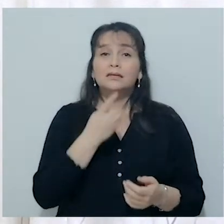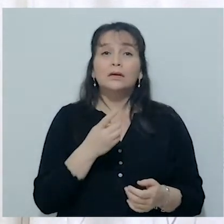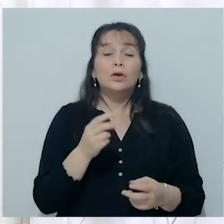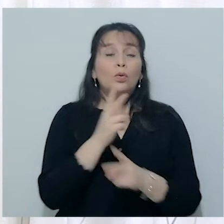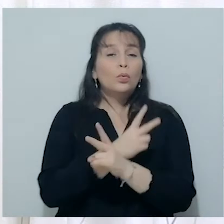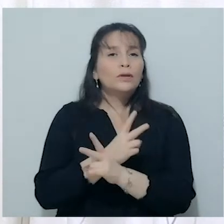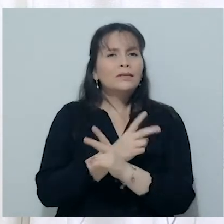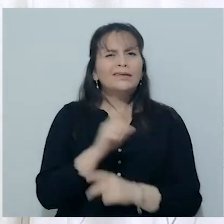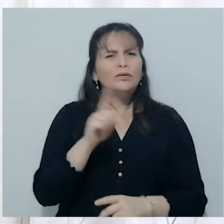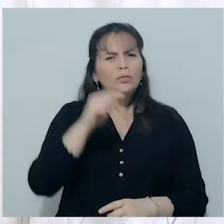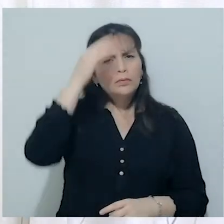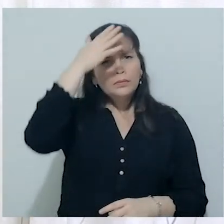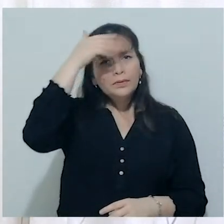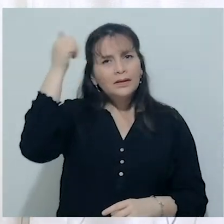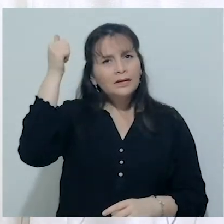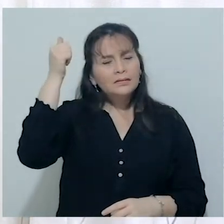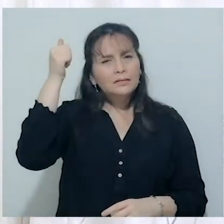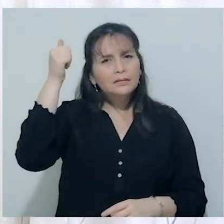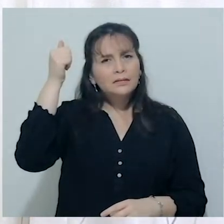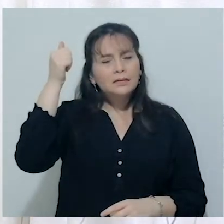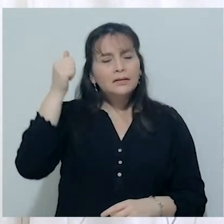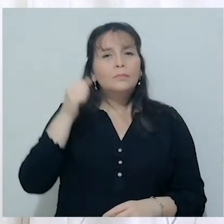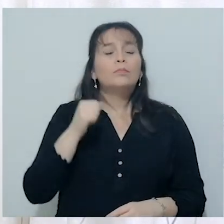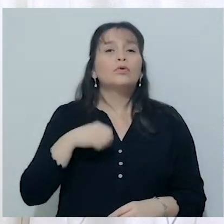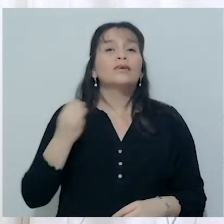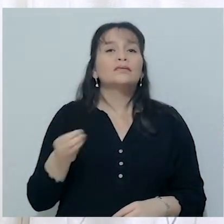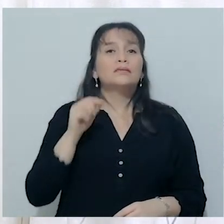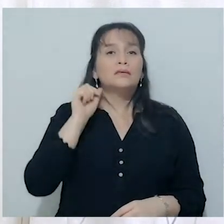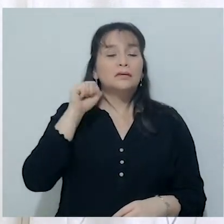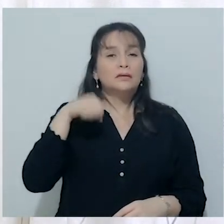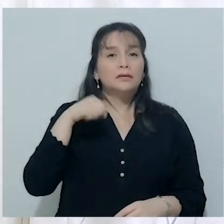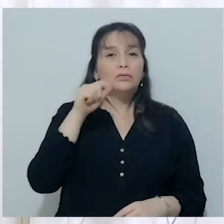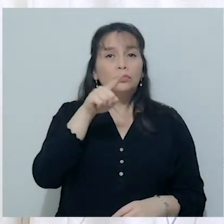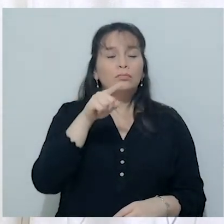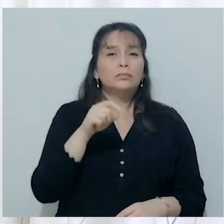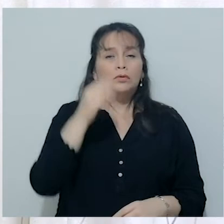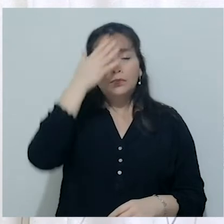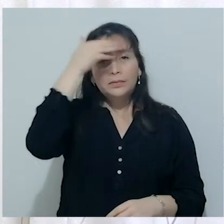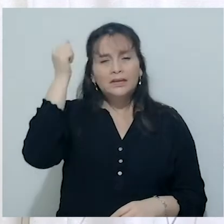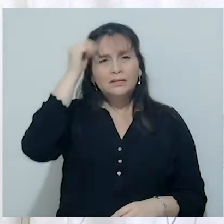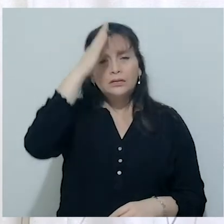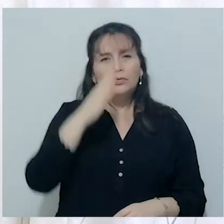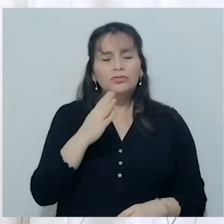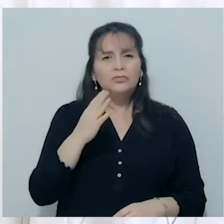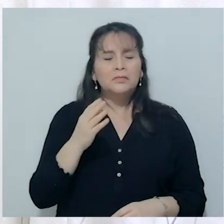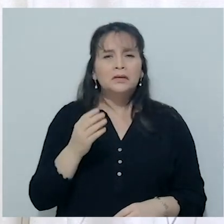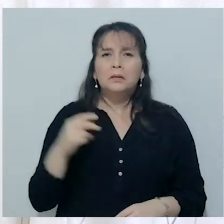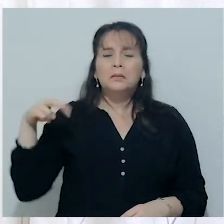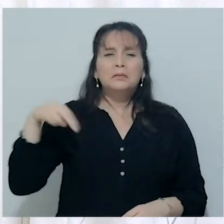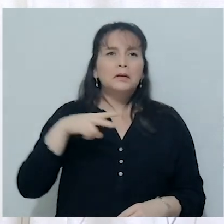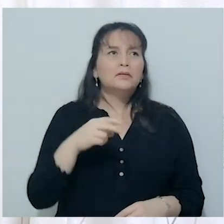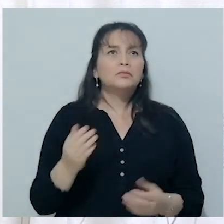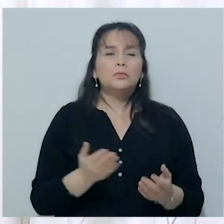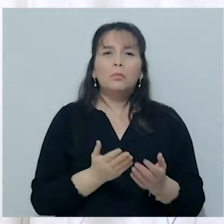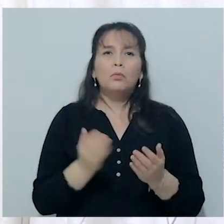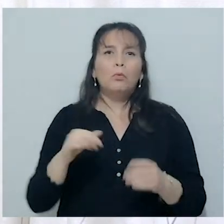Por eso dice la Biblia, cuídate de no olvidarte. Porque si te olvidas de Dios,